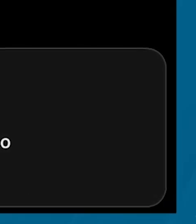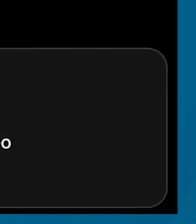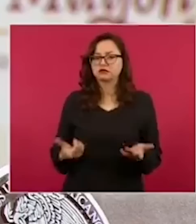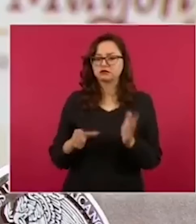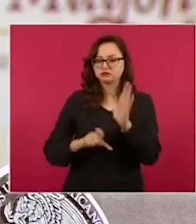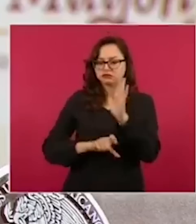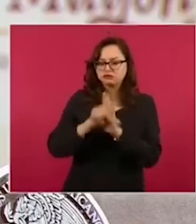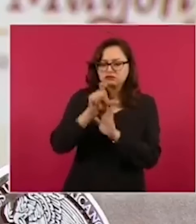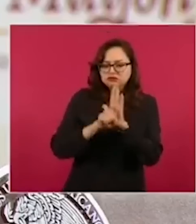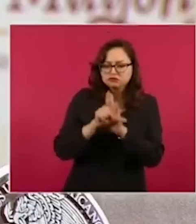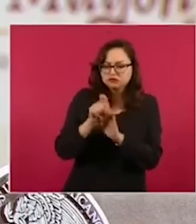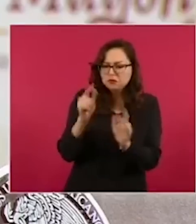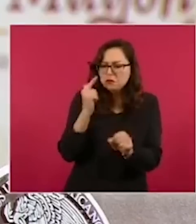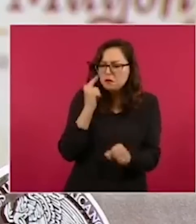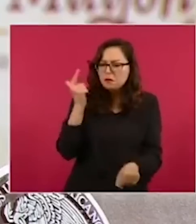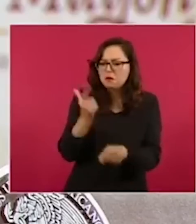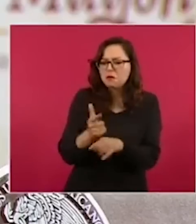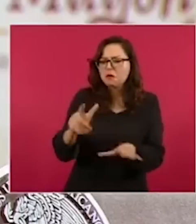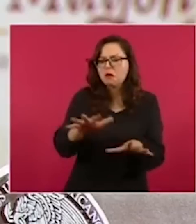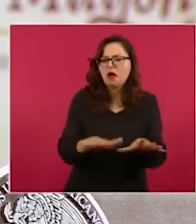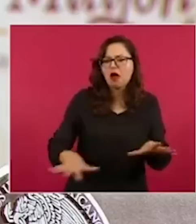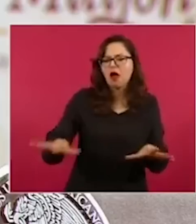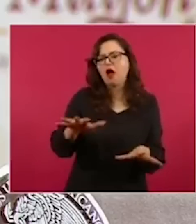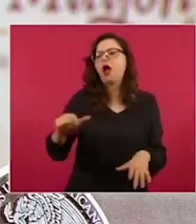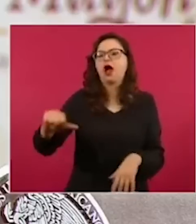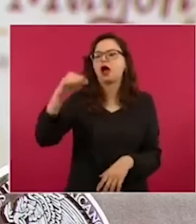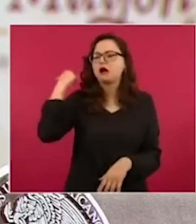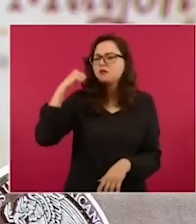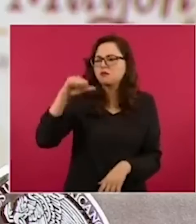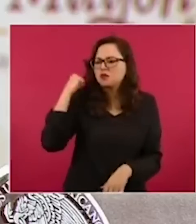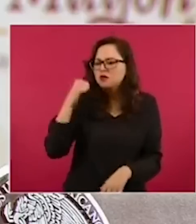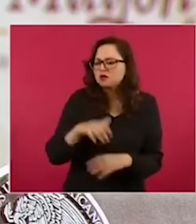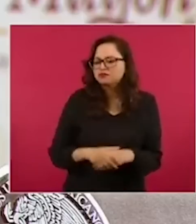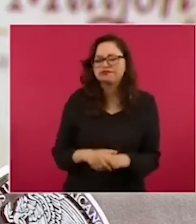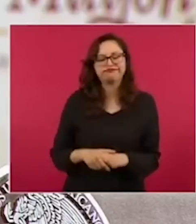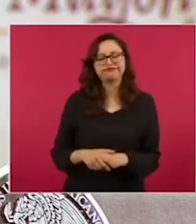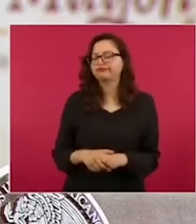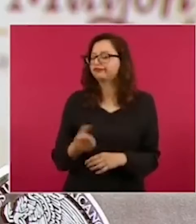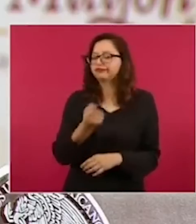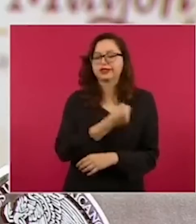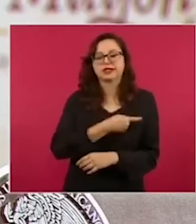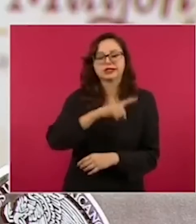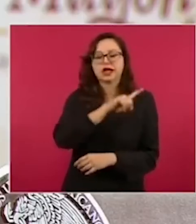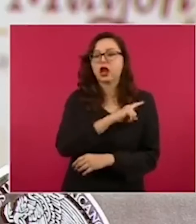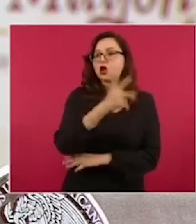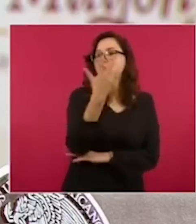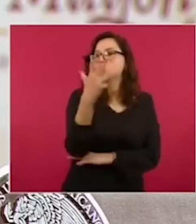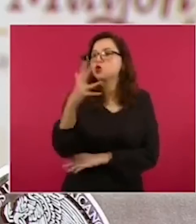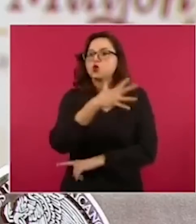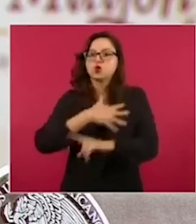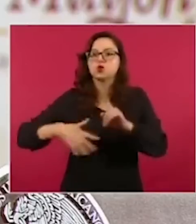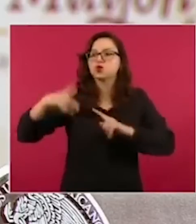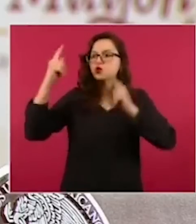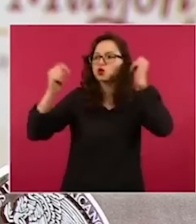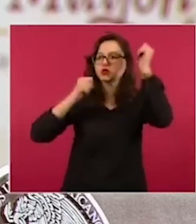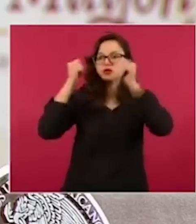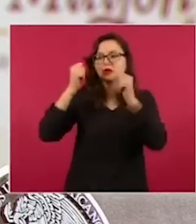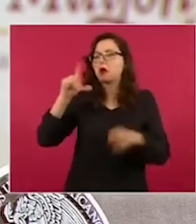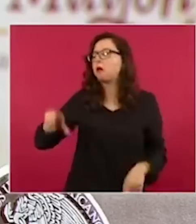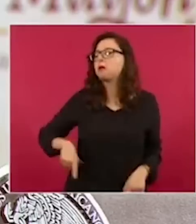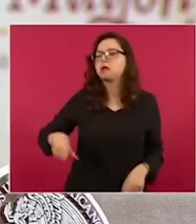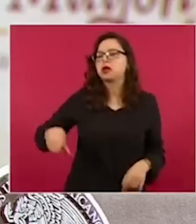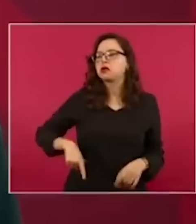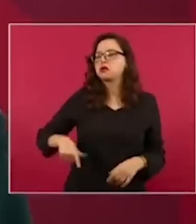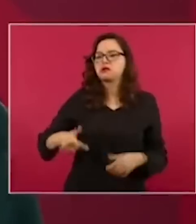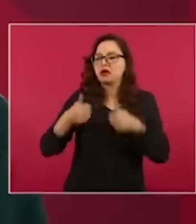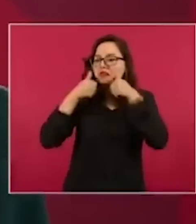Guerrero, pero sin detallar la fecha en que habría ocurrido. Ese día García Vilchis acusó al exmandatario de mentir y de que no pierde ocasión